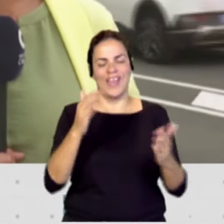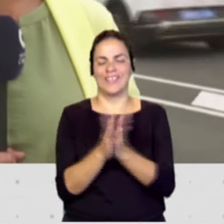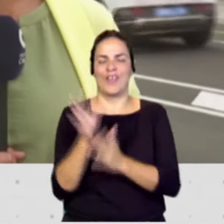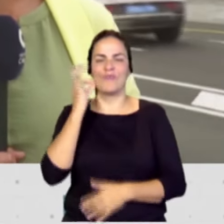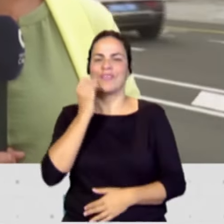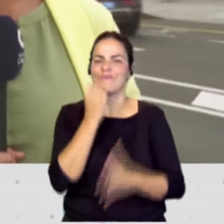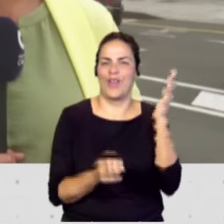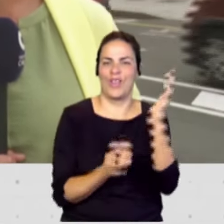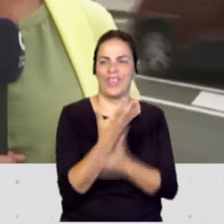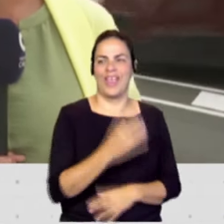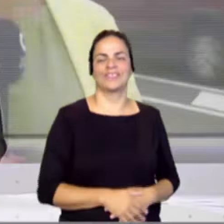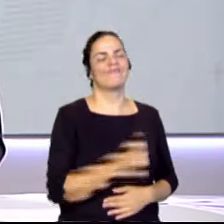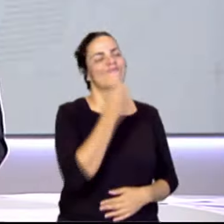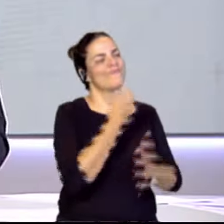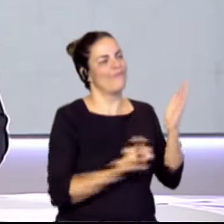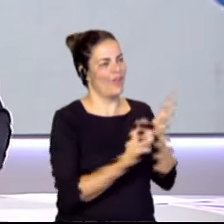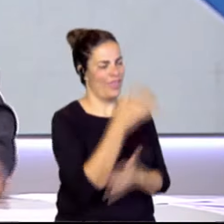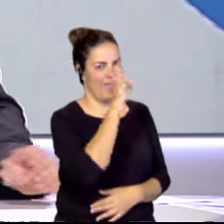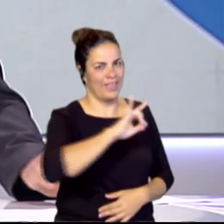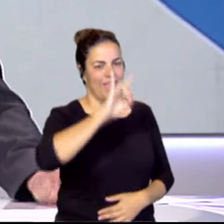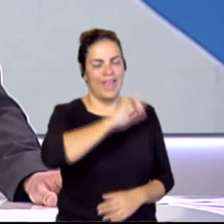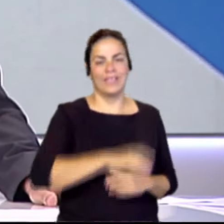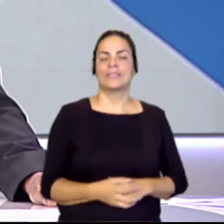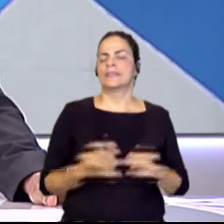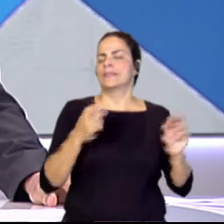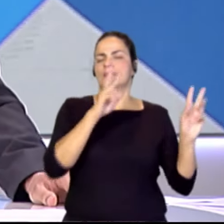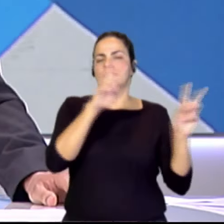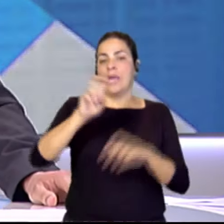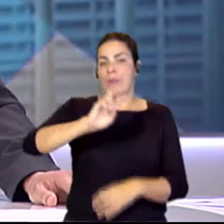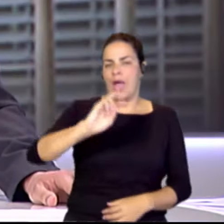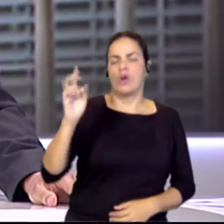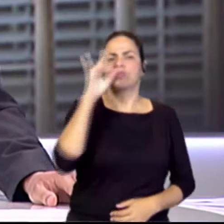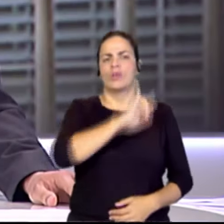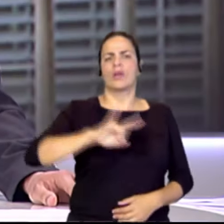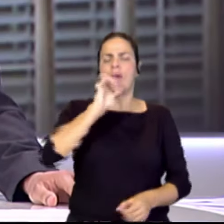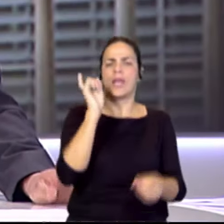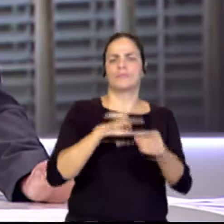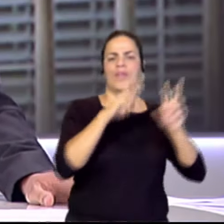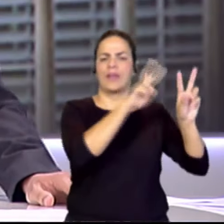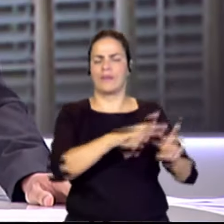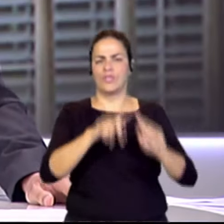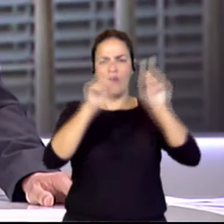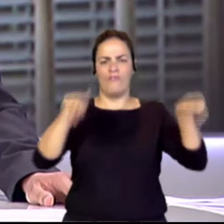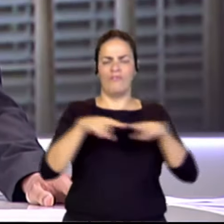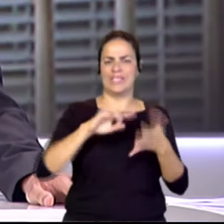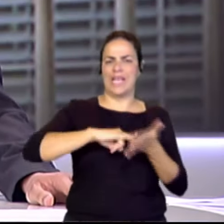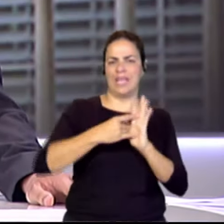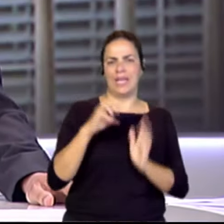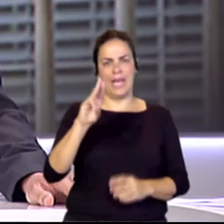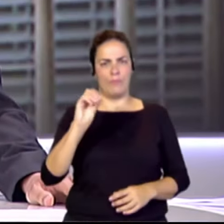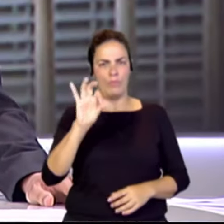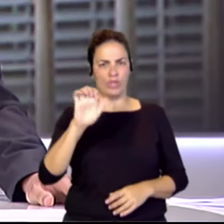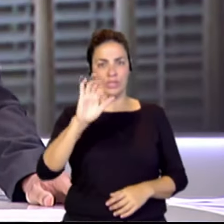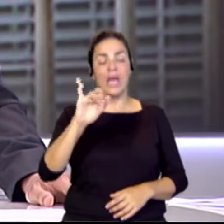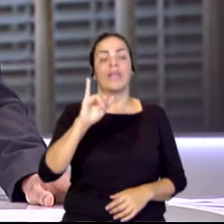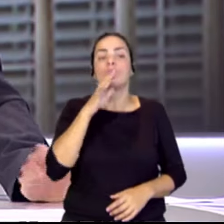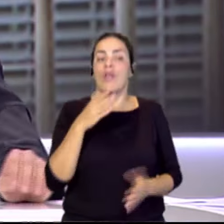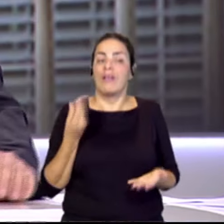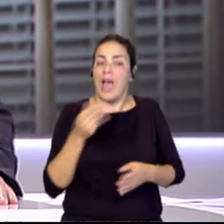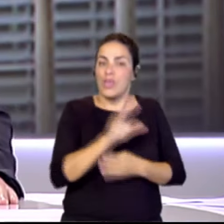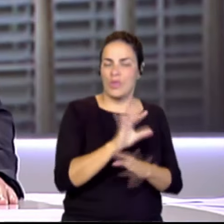Buenos días canaria más asuntos Canarias va a participar en la revisión de la ficha técnica del posei las ayudas que recibe el sector